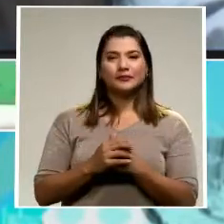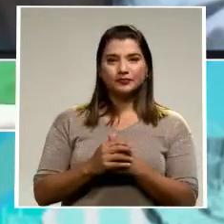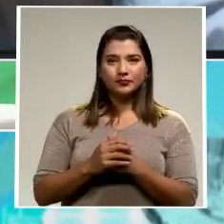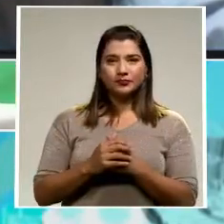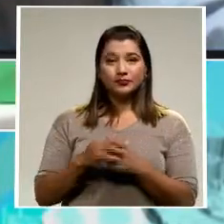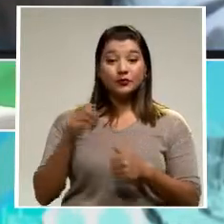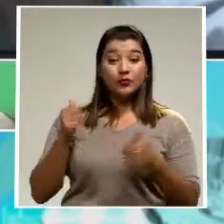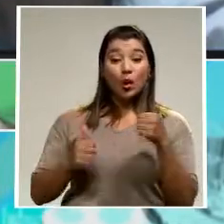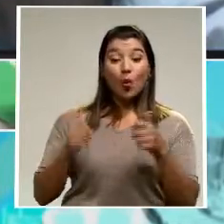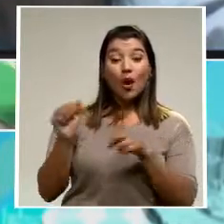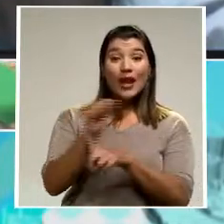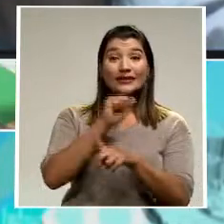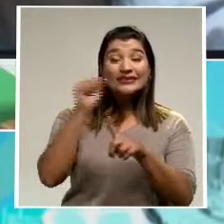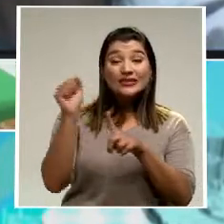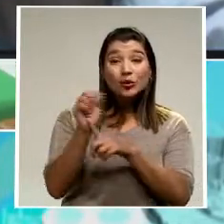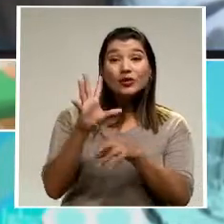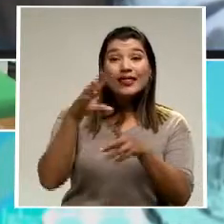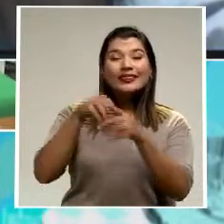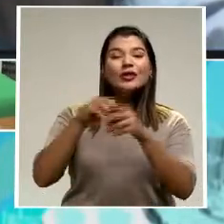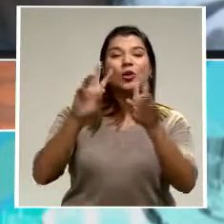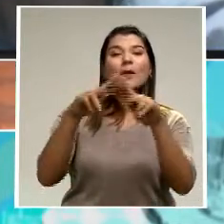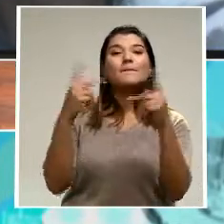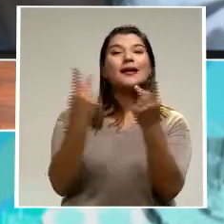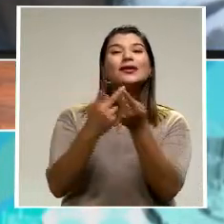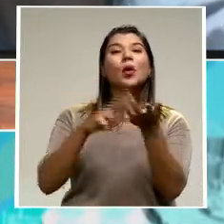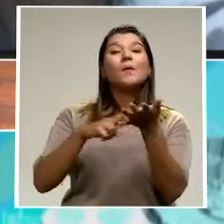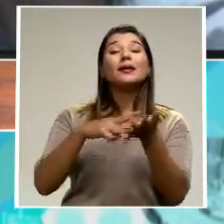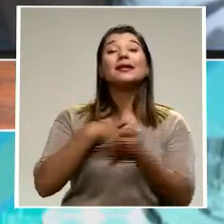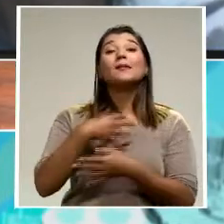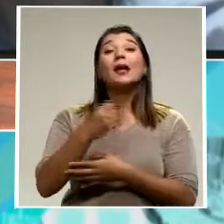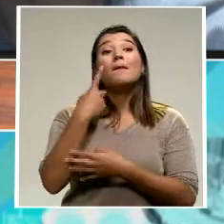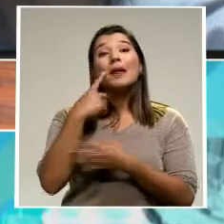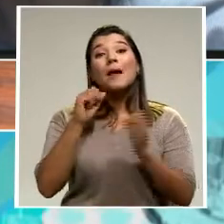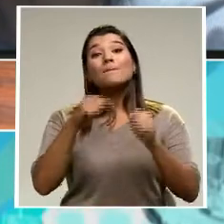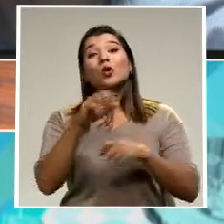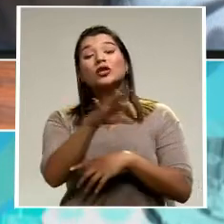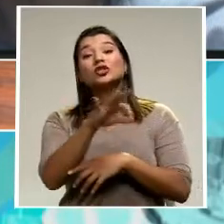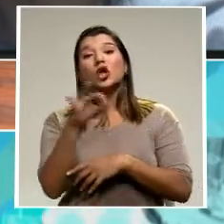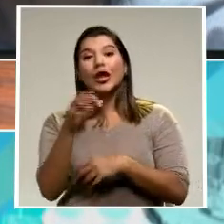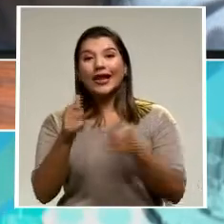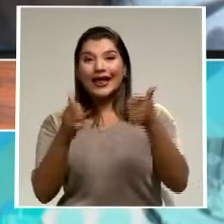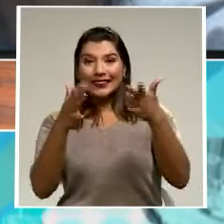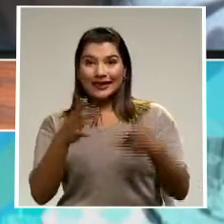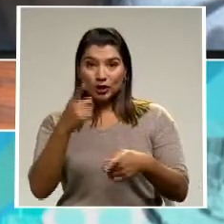cuál es la situación interna de Liberación para escoger a la persona idónea.